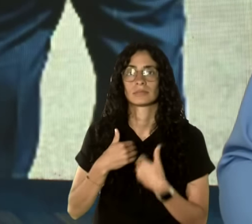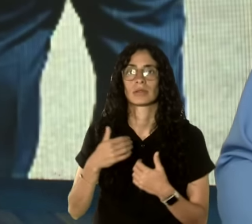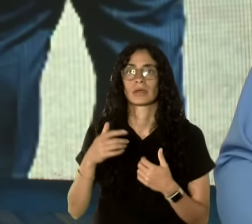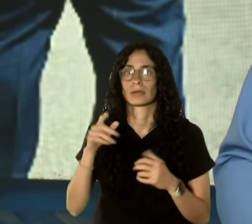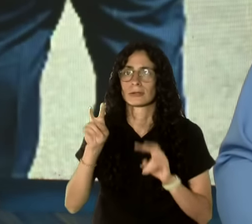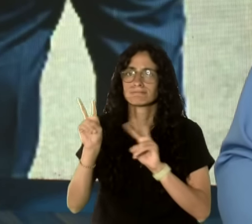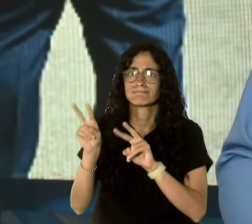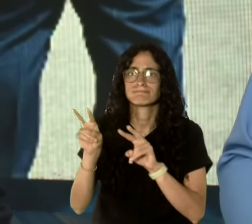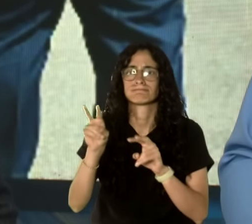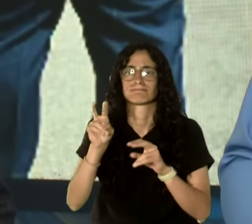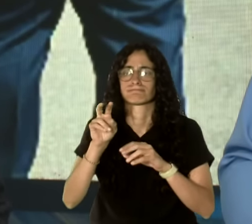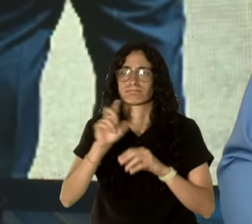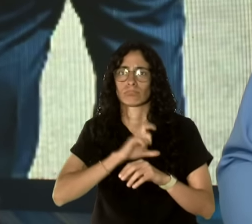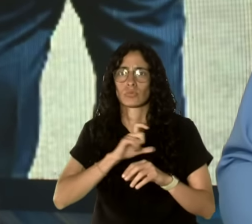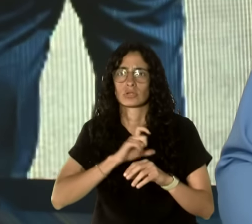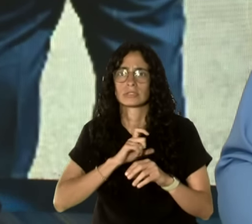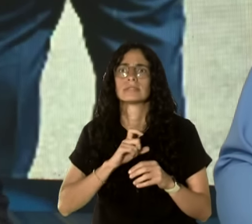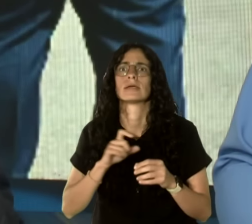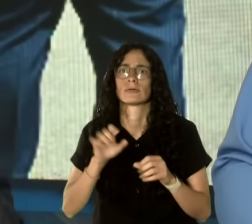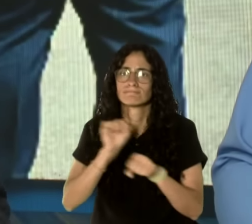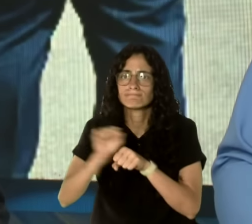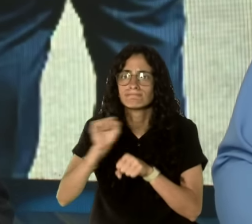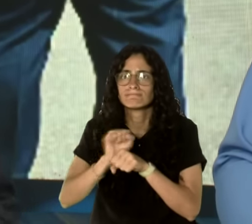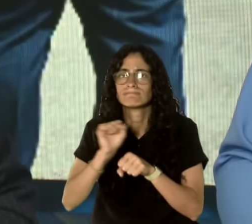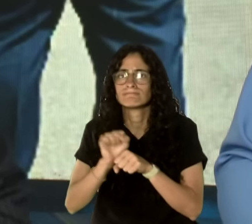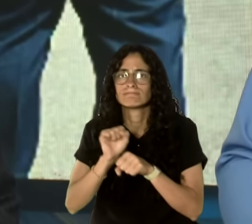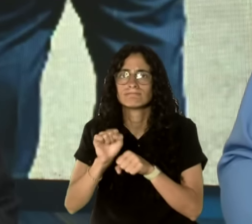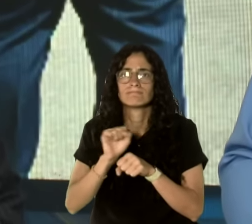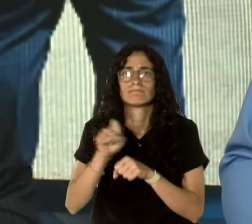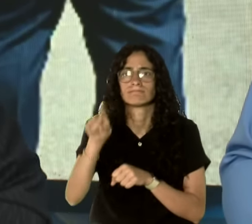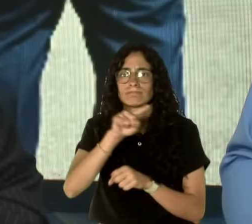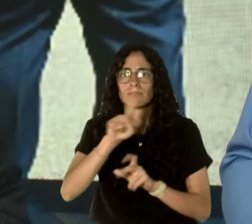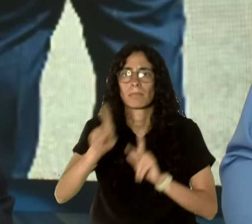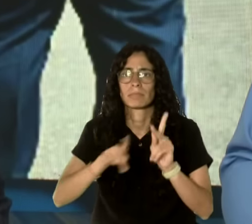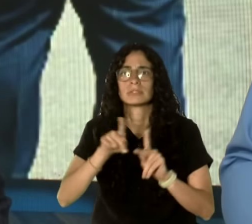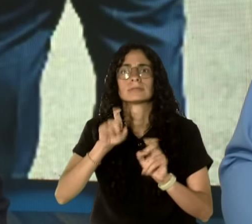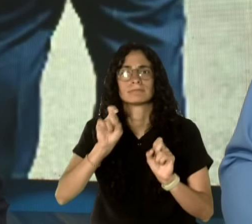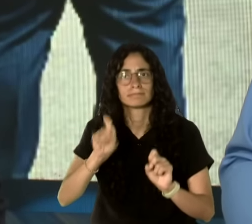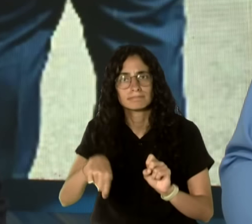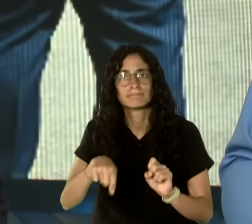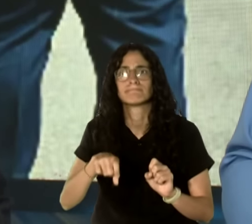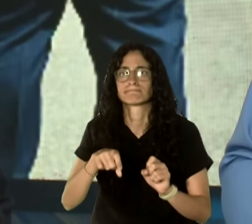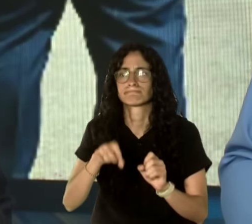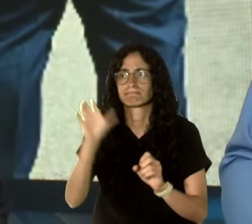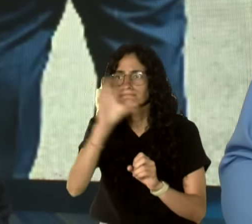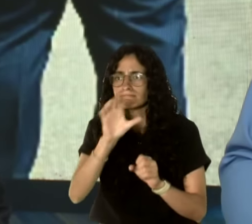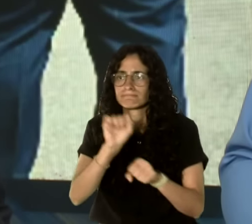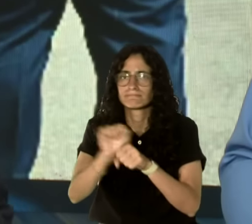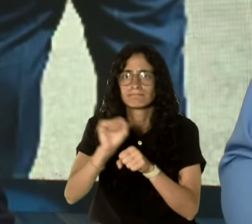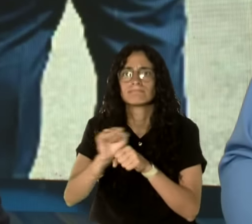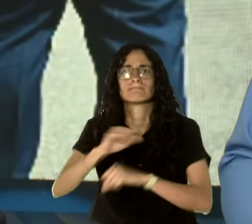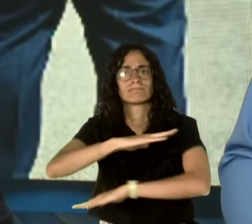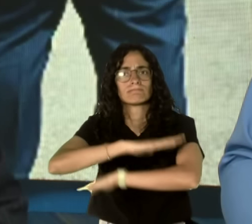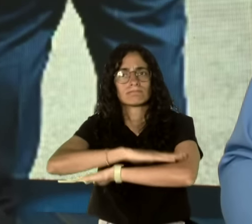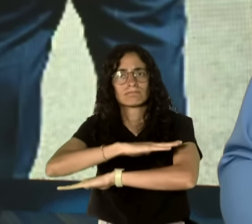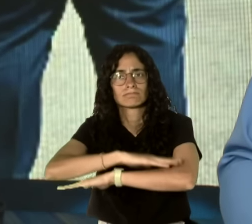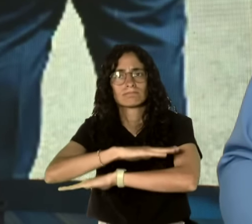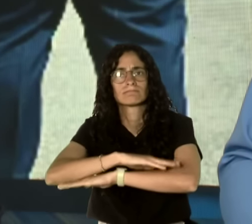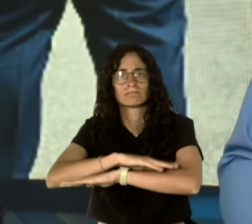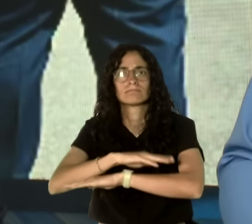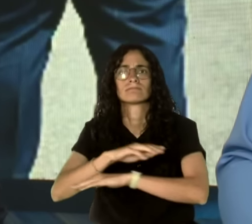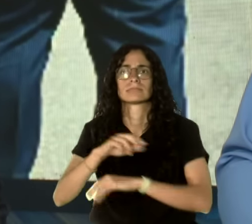policía de Puerto Rico estará realizando su trabajo y velando que los ciudadanos respondan adecuadamente al comportamiento en términos de las